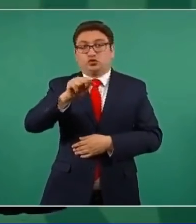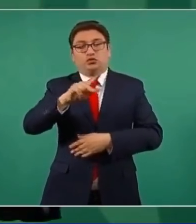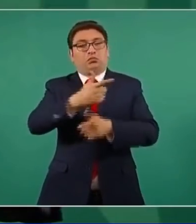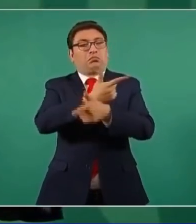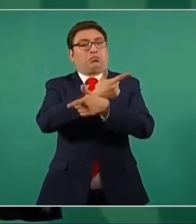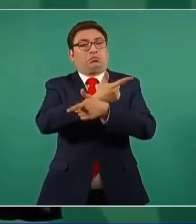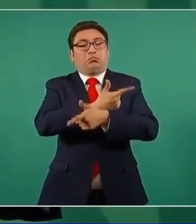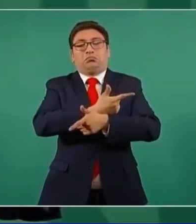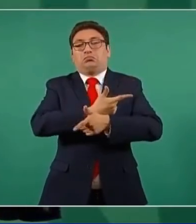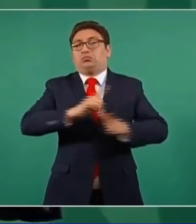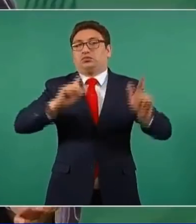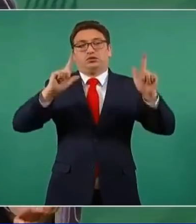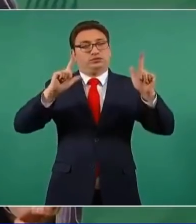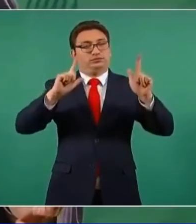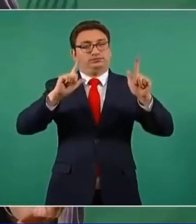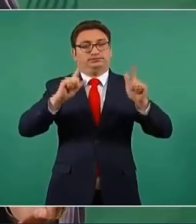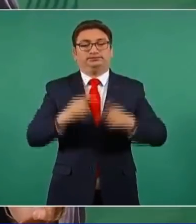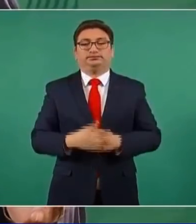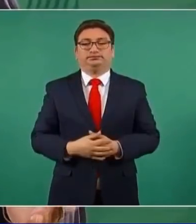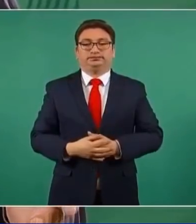libremente,